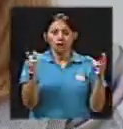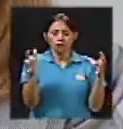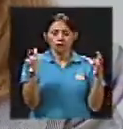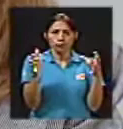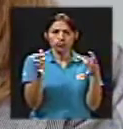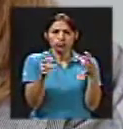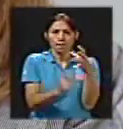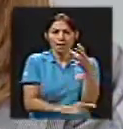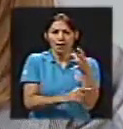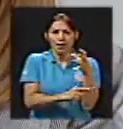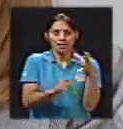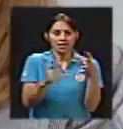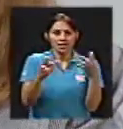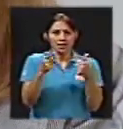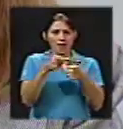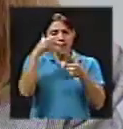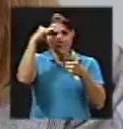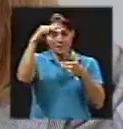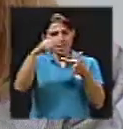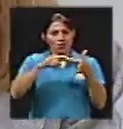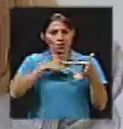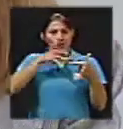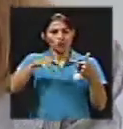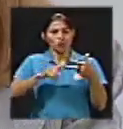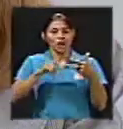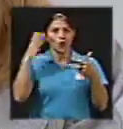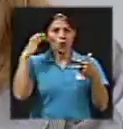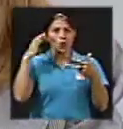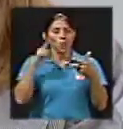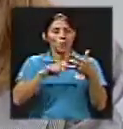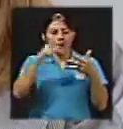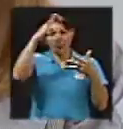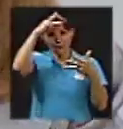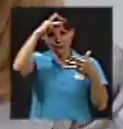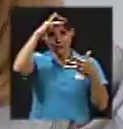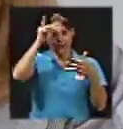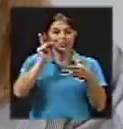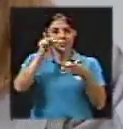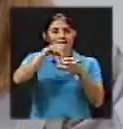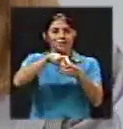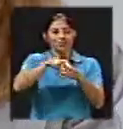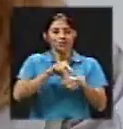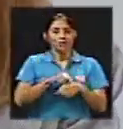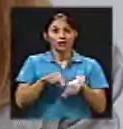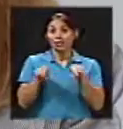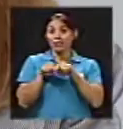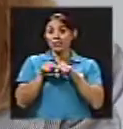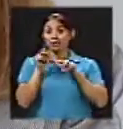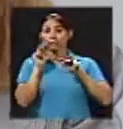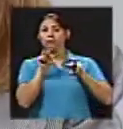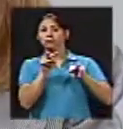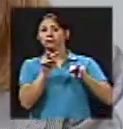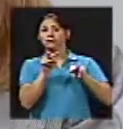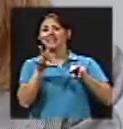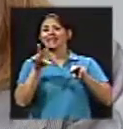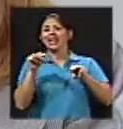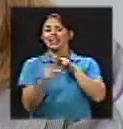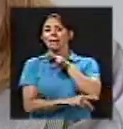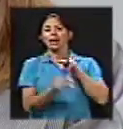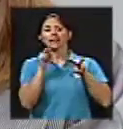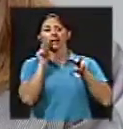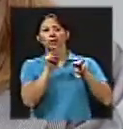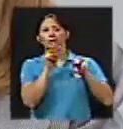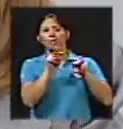están participando hoy México, Chile, Colombia y Perú. Tiene 30 países observadores porque ha despertado un enorme interés,